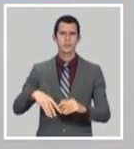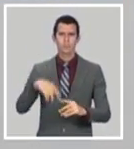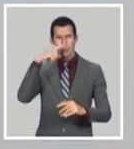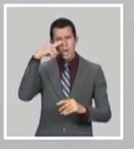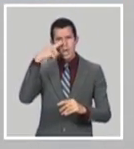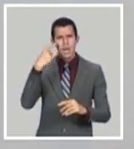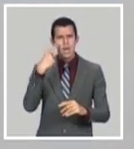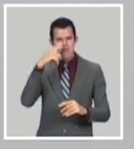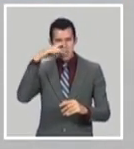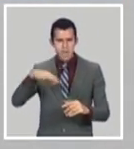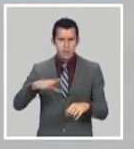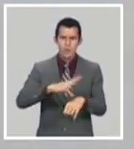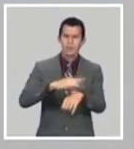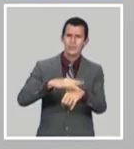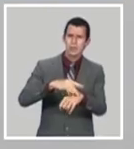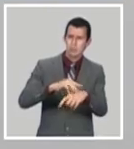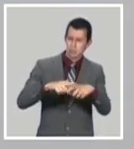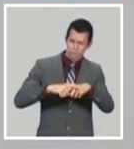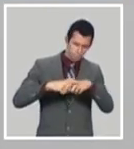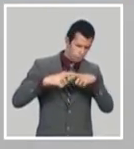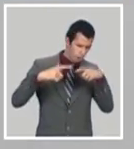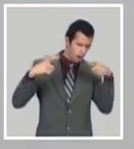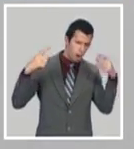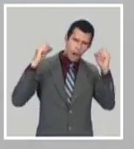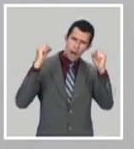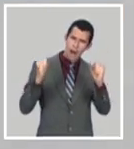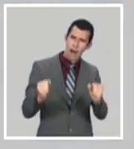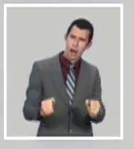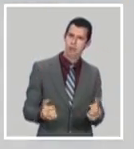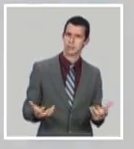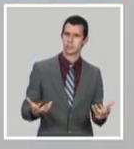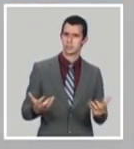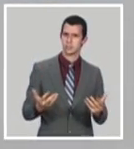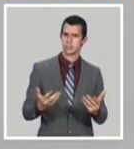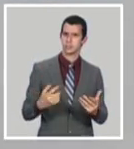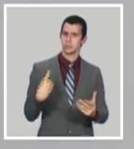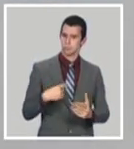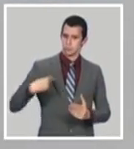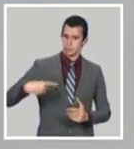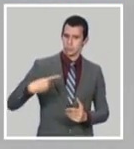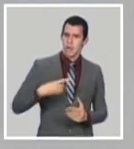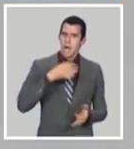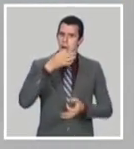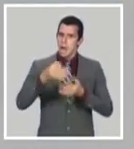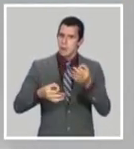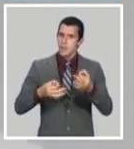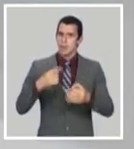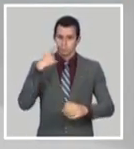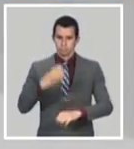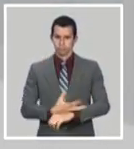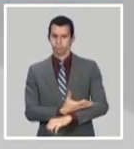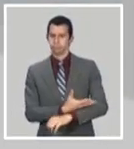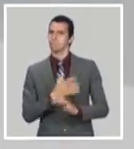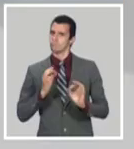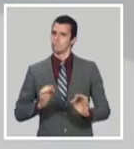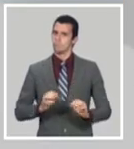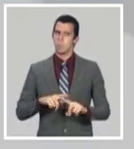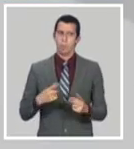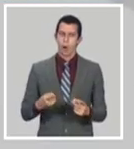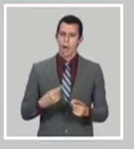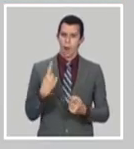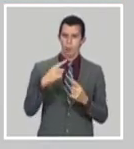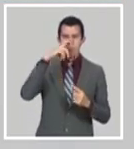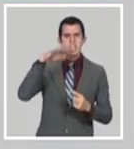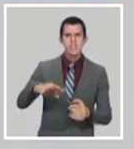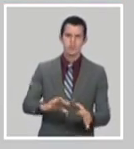duro es que cuando damos las noticias hemos tenido niños que han estado graves y críticos. Ahora mismo estamos